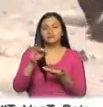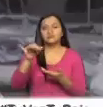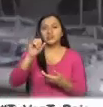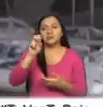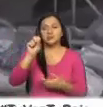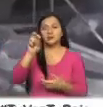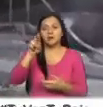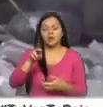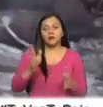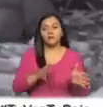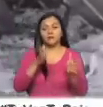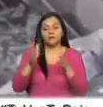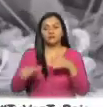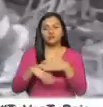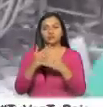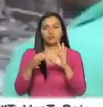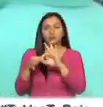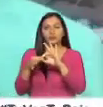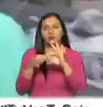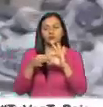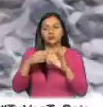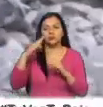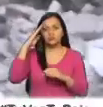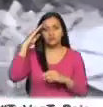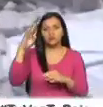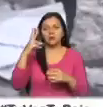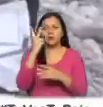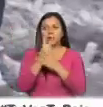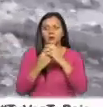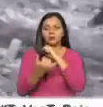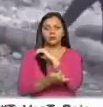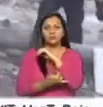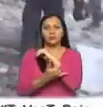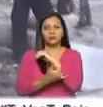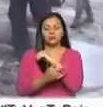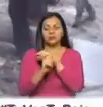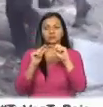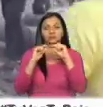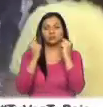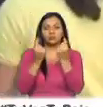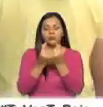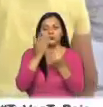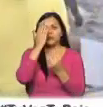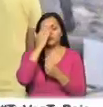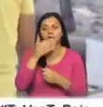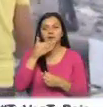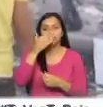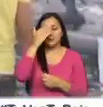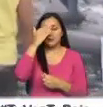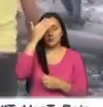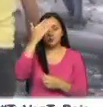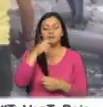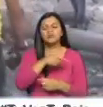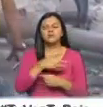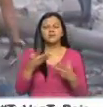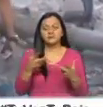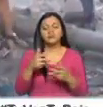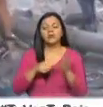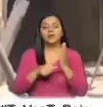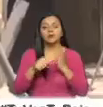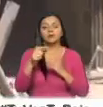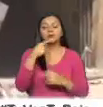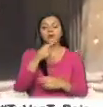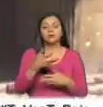en una nueva fase de la cooperación militar de ambos países en contra del grupo yihadista Estado Islámico. El Ministerio ruso informó que sus